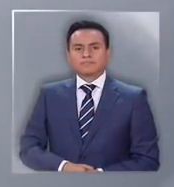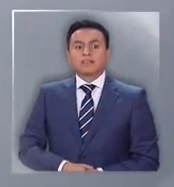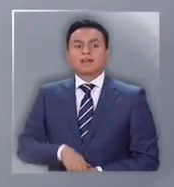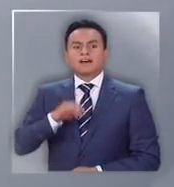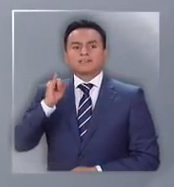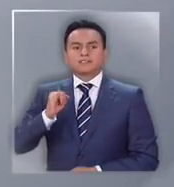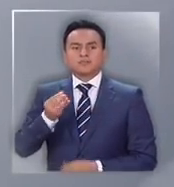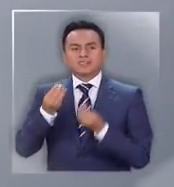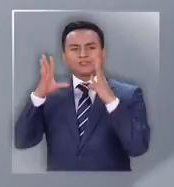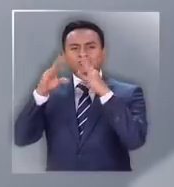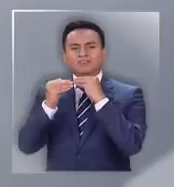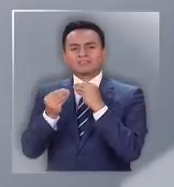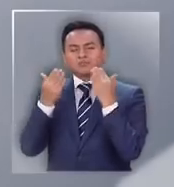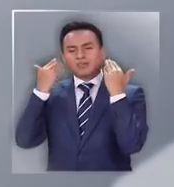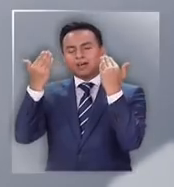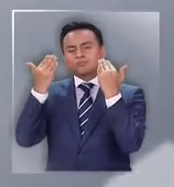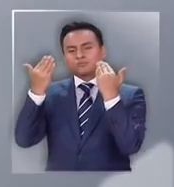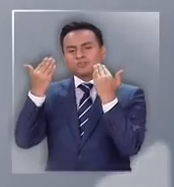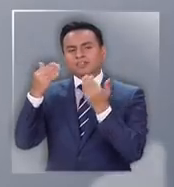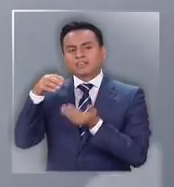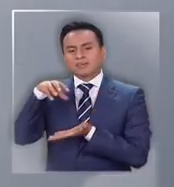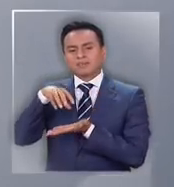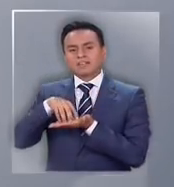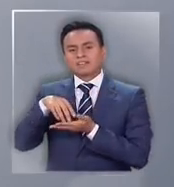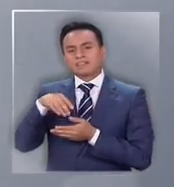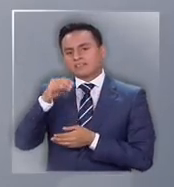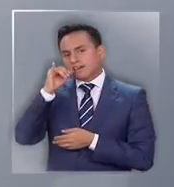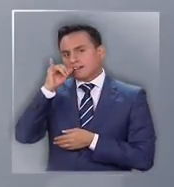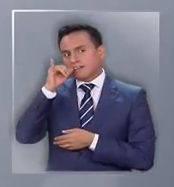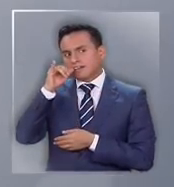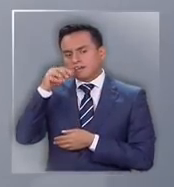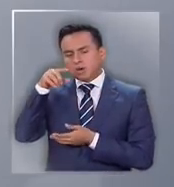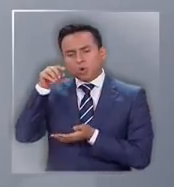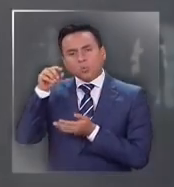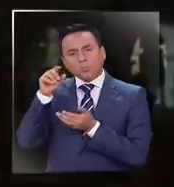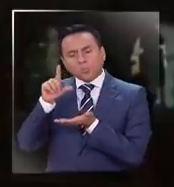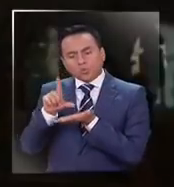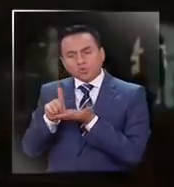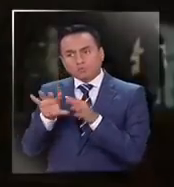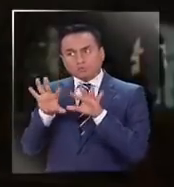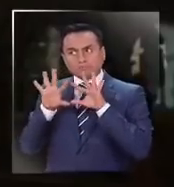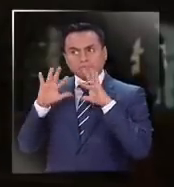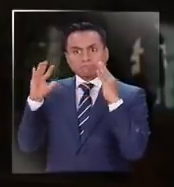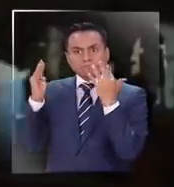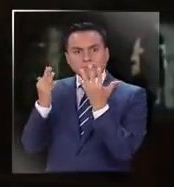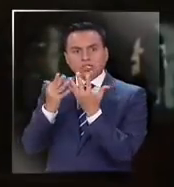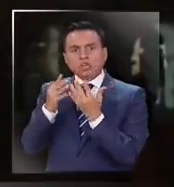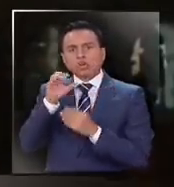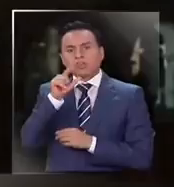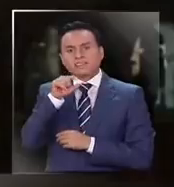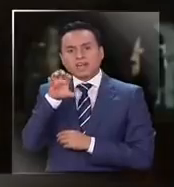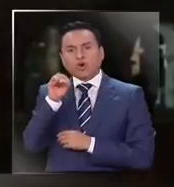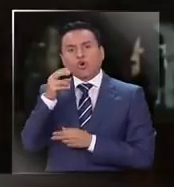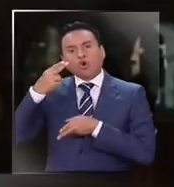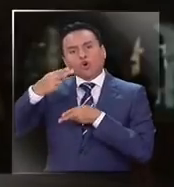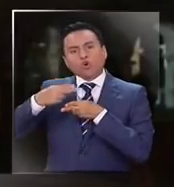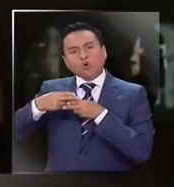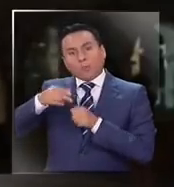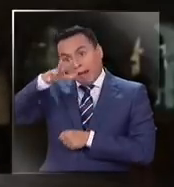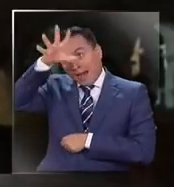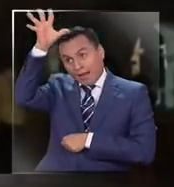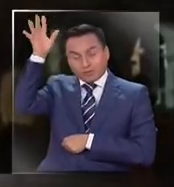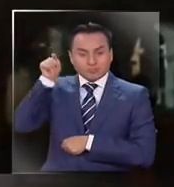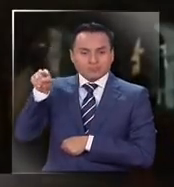Así es, buenas noches, los saludamos desde la capital de Italia y desde uno de sus puntos más emblemáticos, el Coliseo Romano, a mi